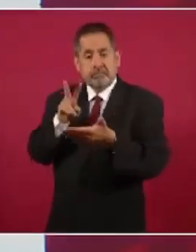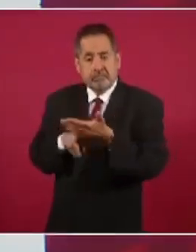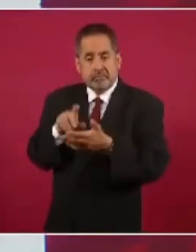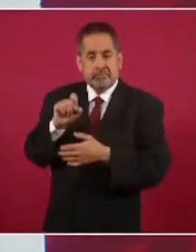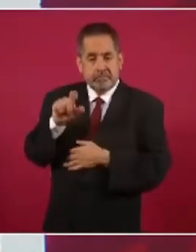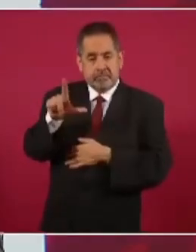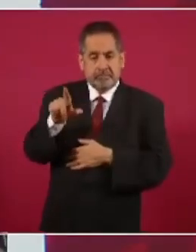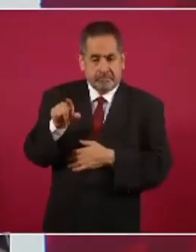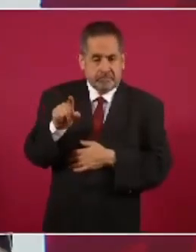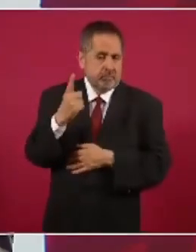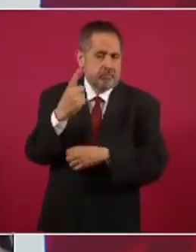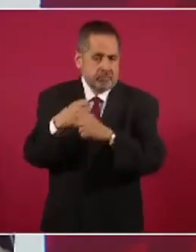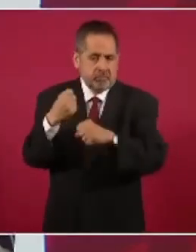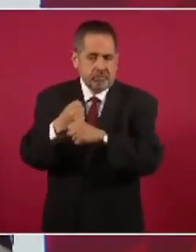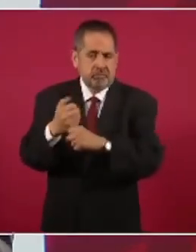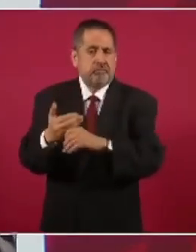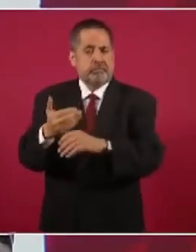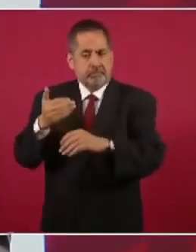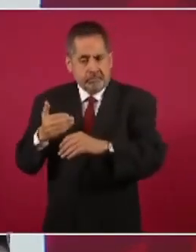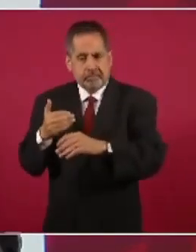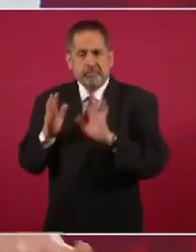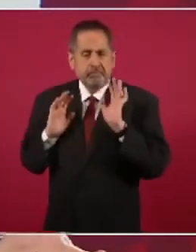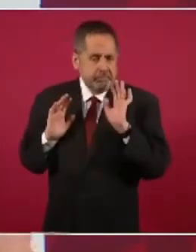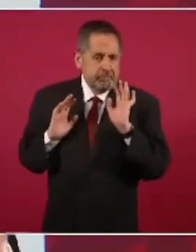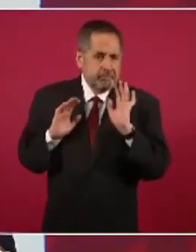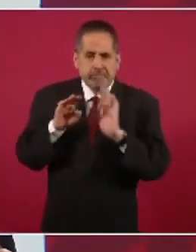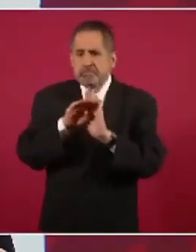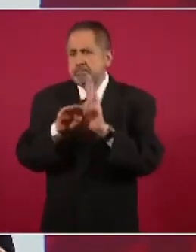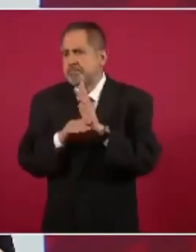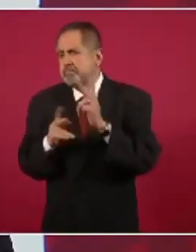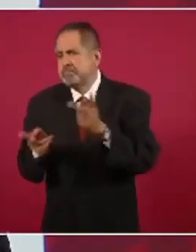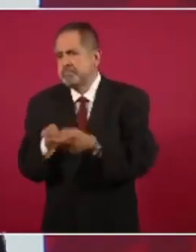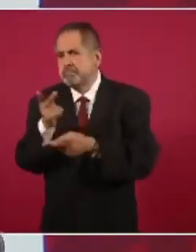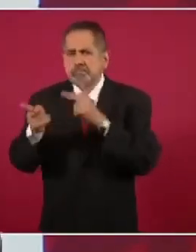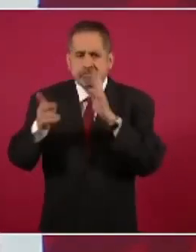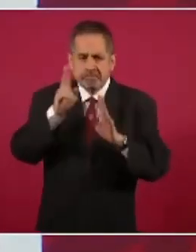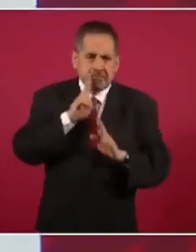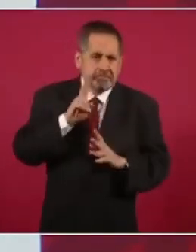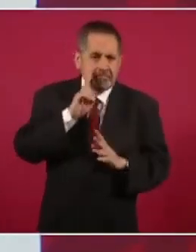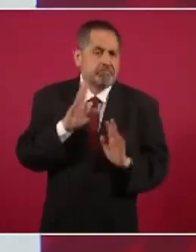antes, ya para entonces,